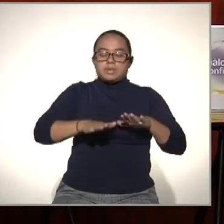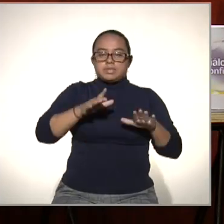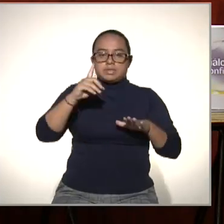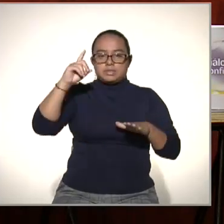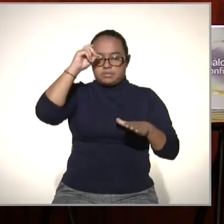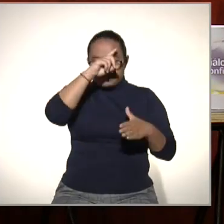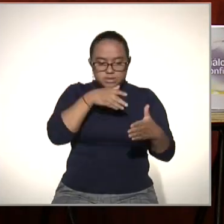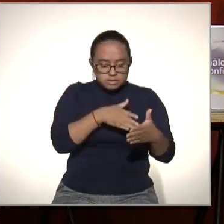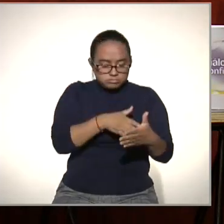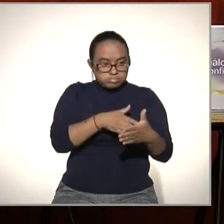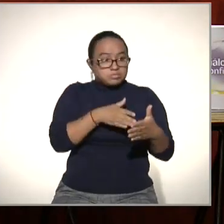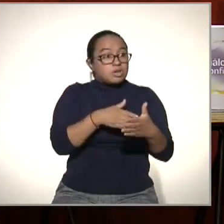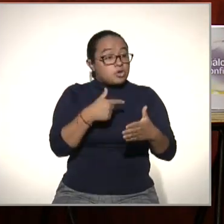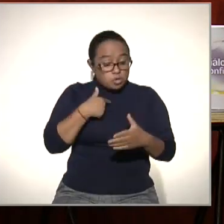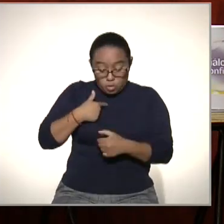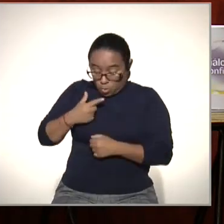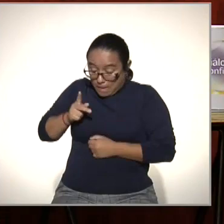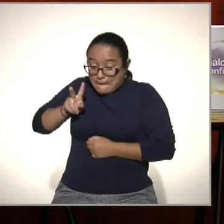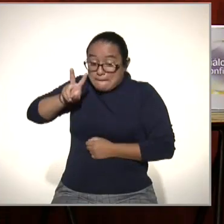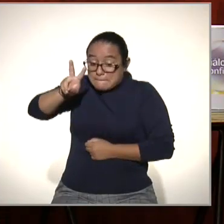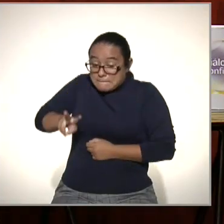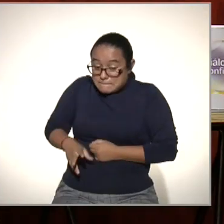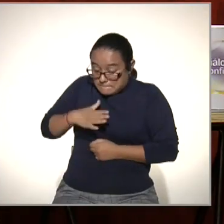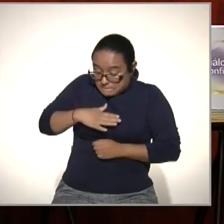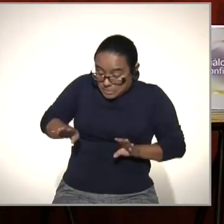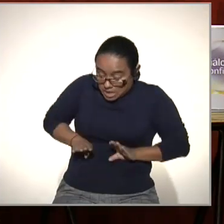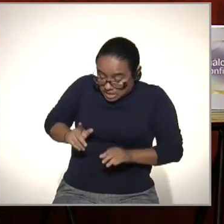tiene para descubrir quién realmente eres.